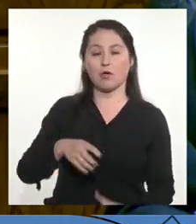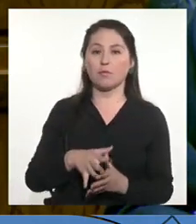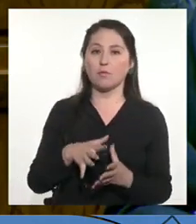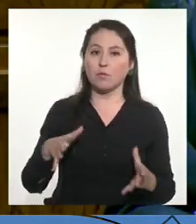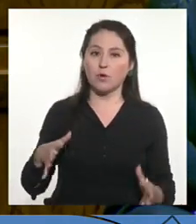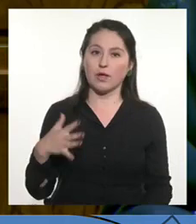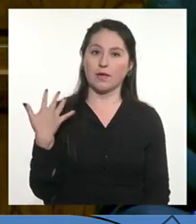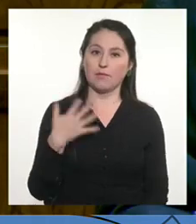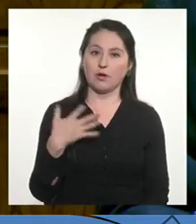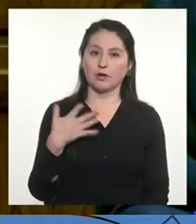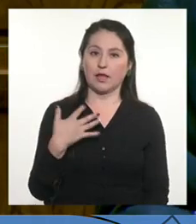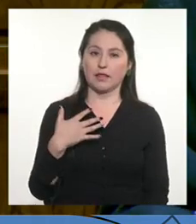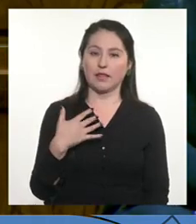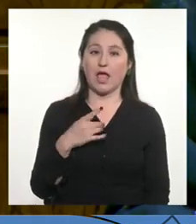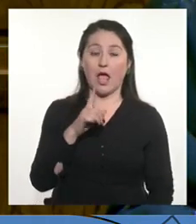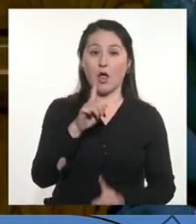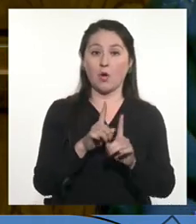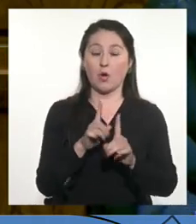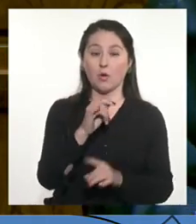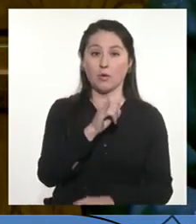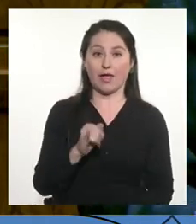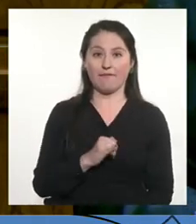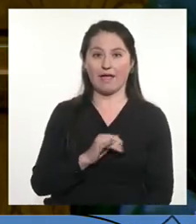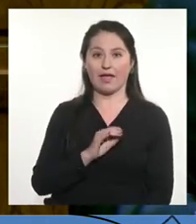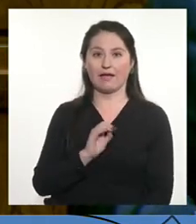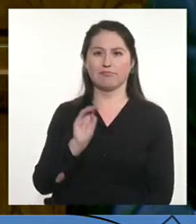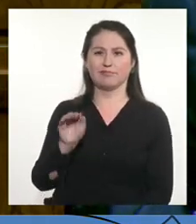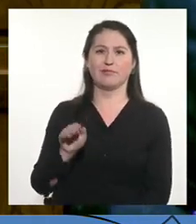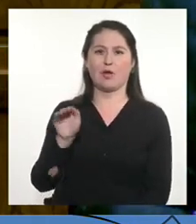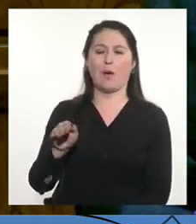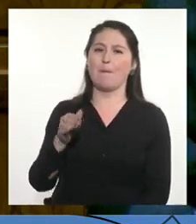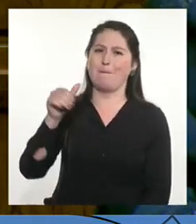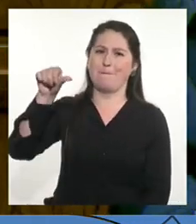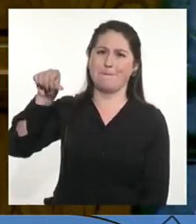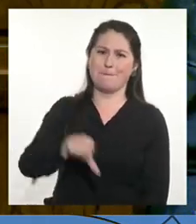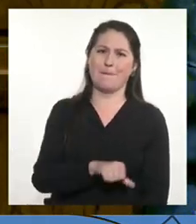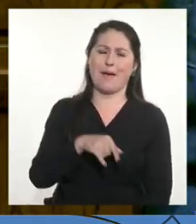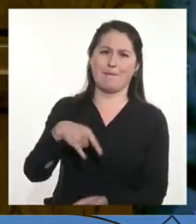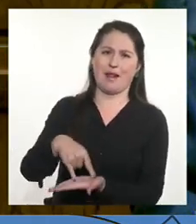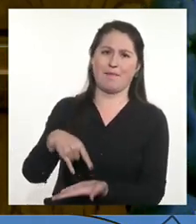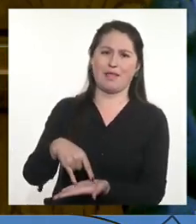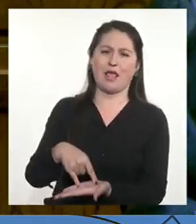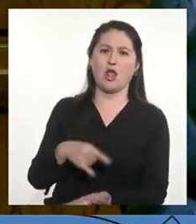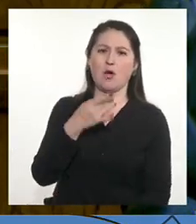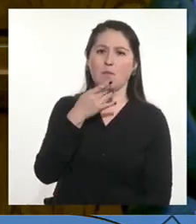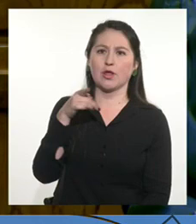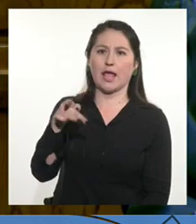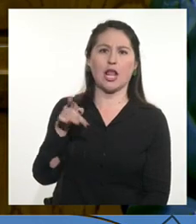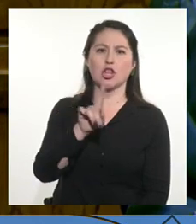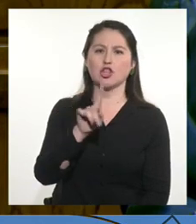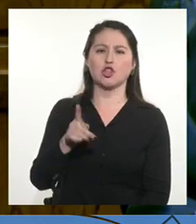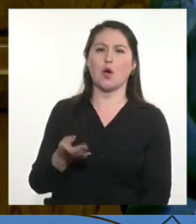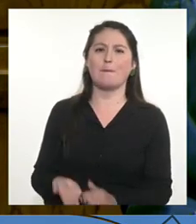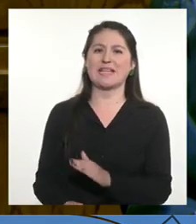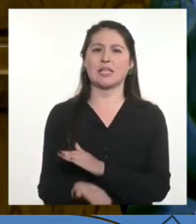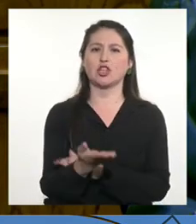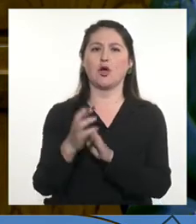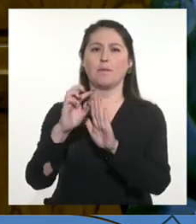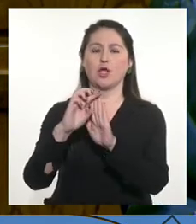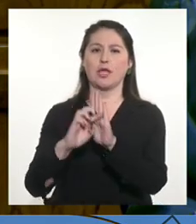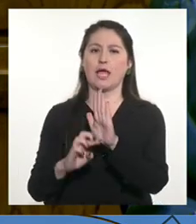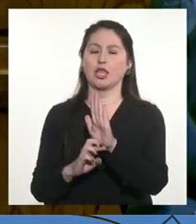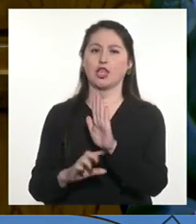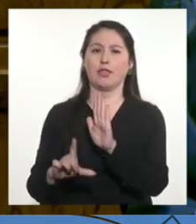que alguna vez le reprocharon ser un mal parlamentario porque no había presentado proyectos de ley y él decía con